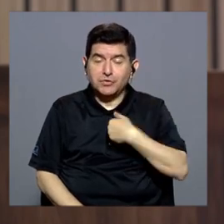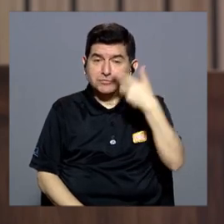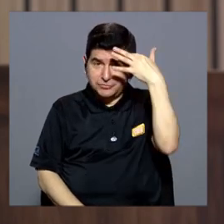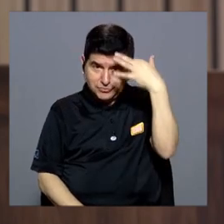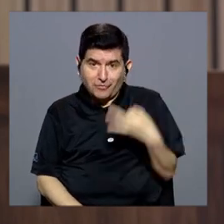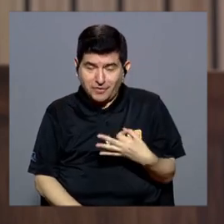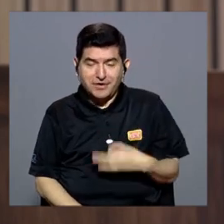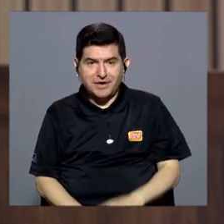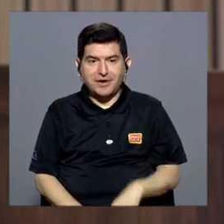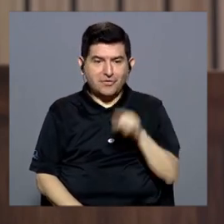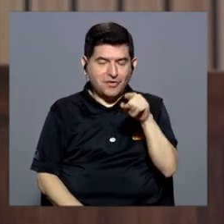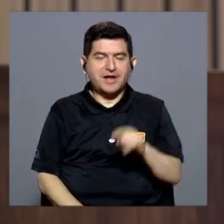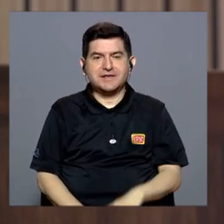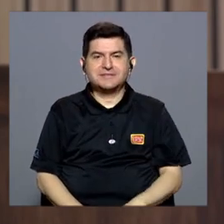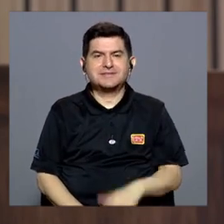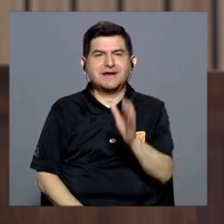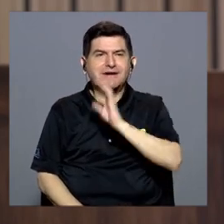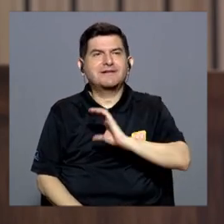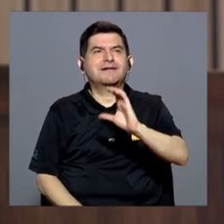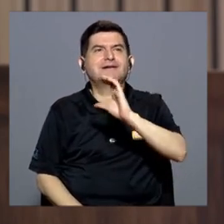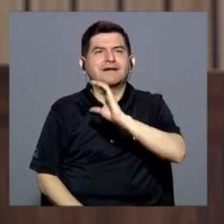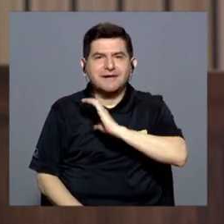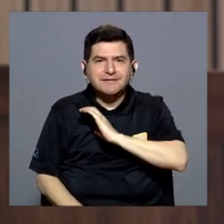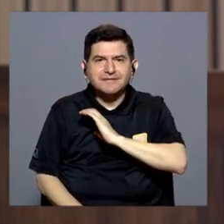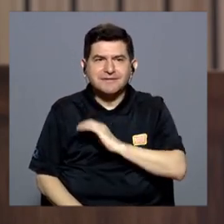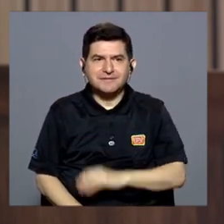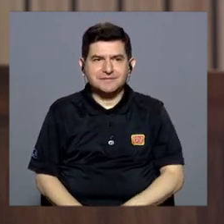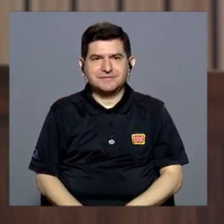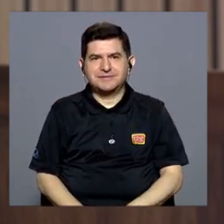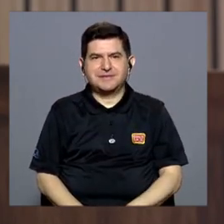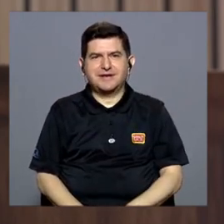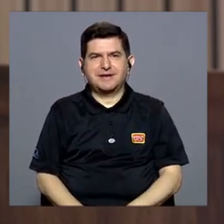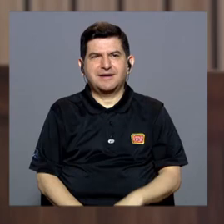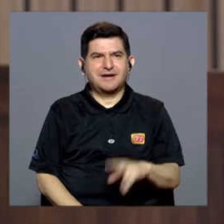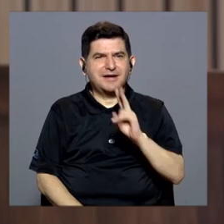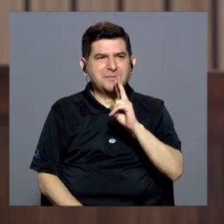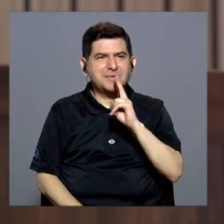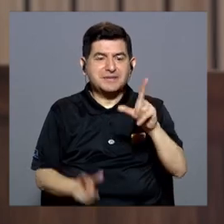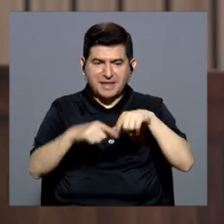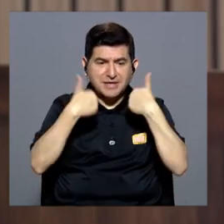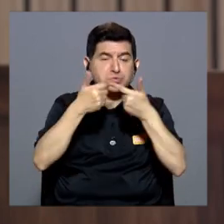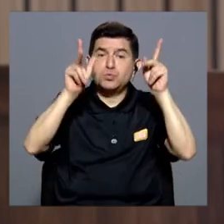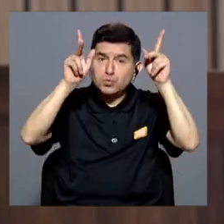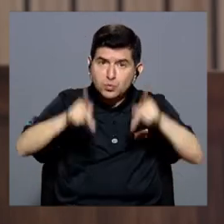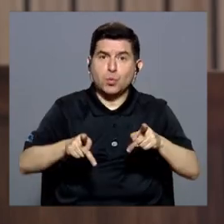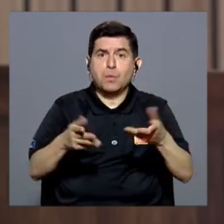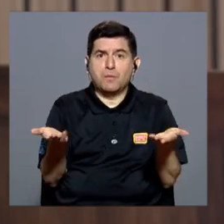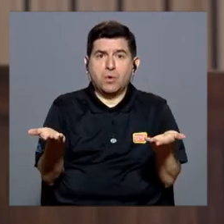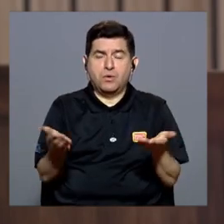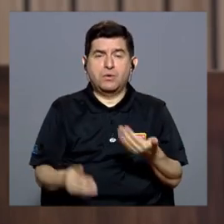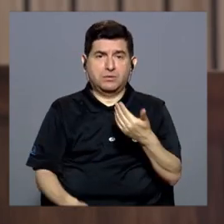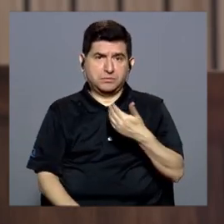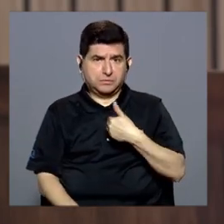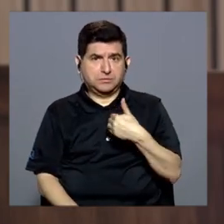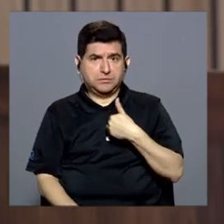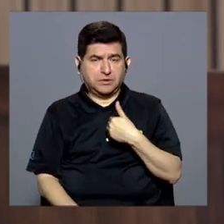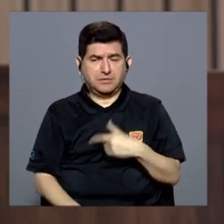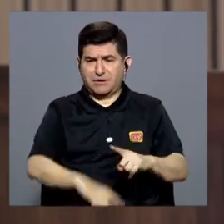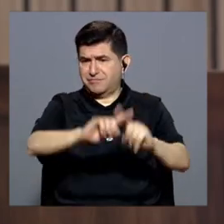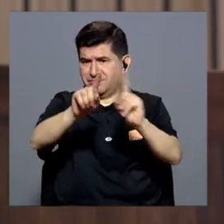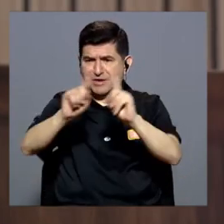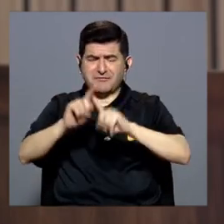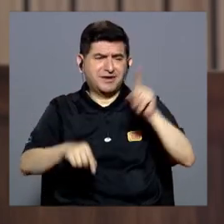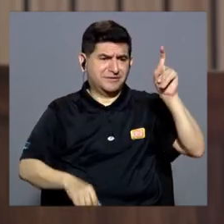que ese factor, voy a llamarlo factor, pero en realidad ese grupo de personas que tiene toda una serie